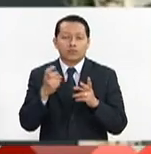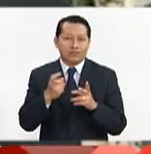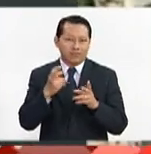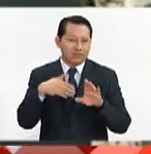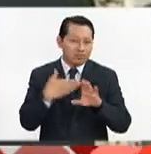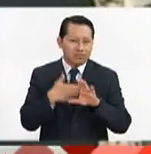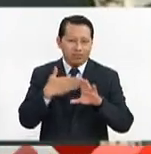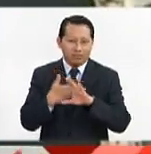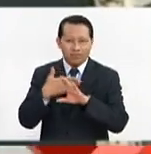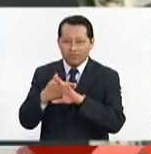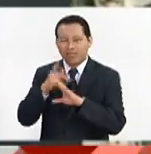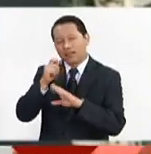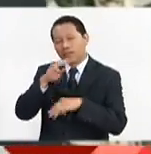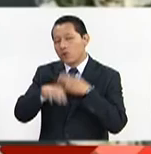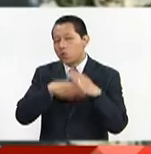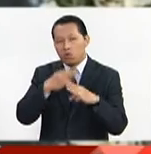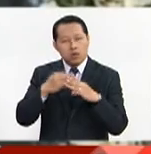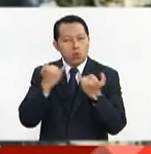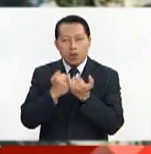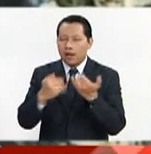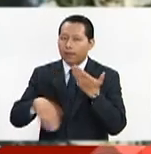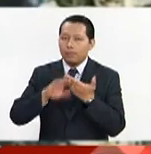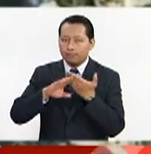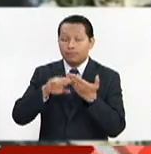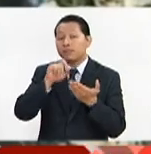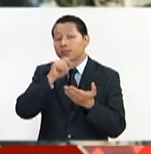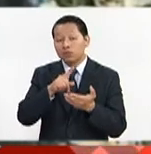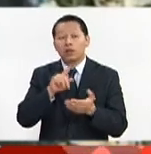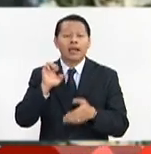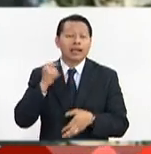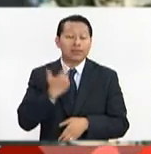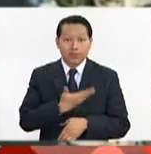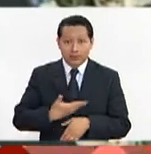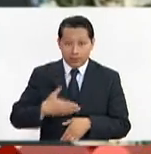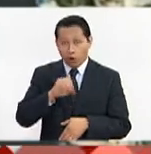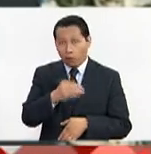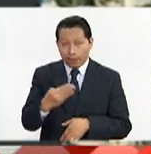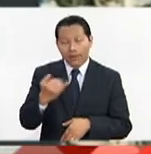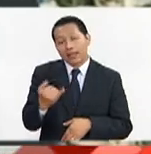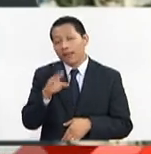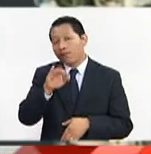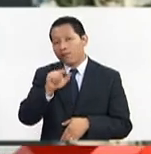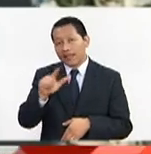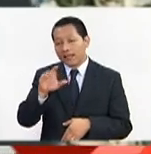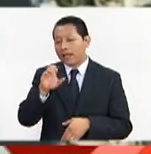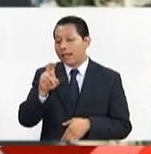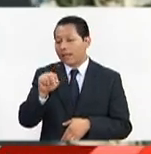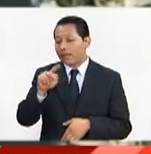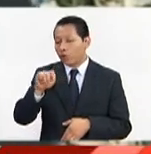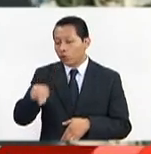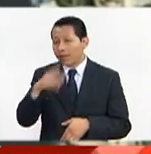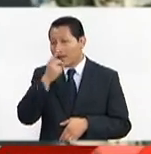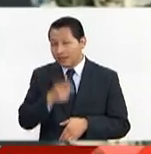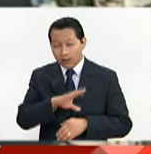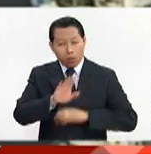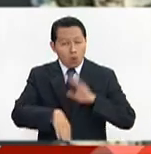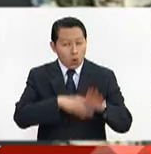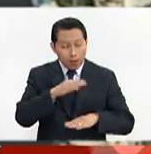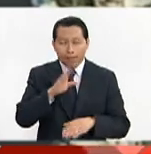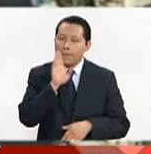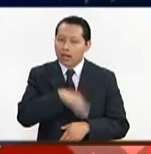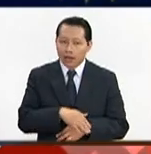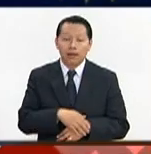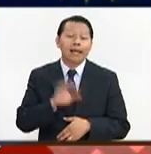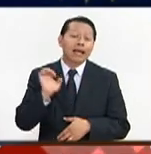ofensiva en contra de todo el mundo. Mientras que los expresidentes Barack Obama y Bill Clinton lamentaron la muerte de inocentes, la ex